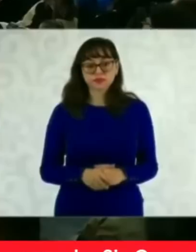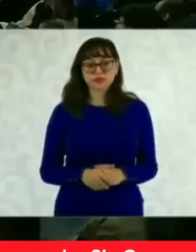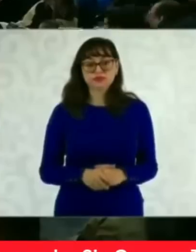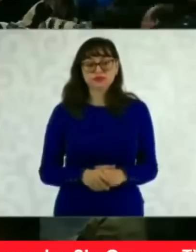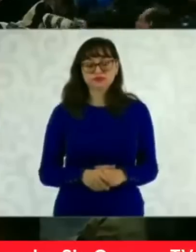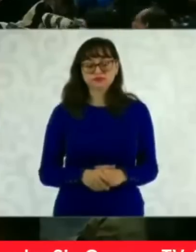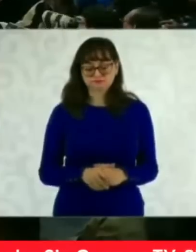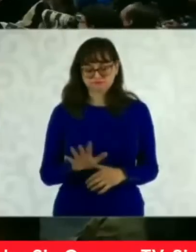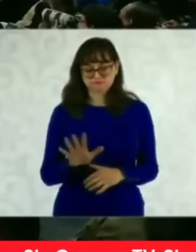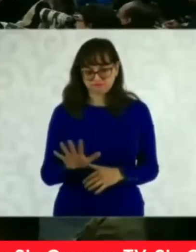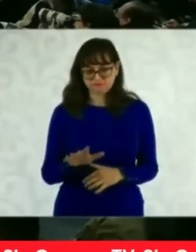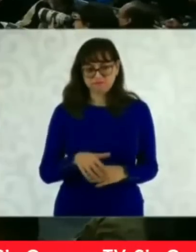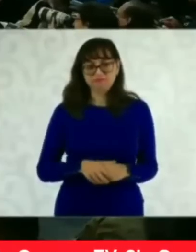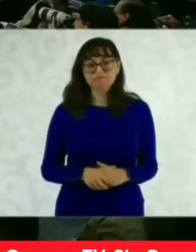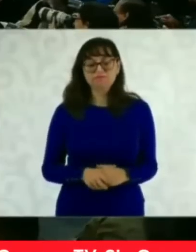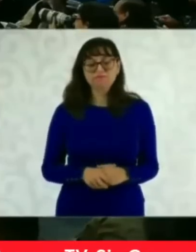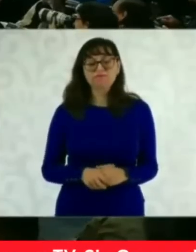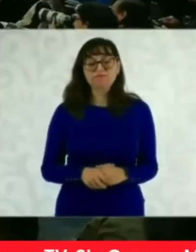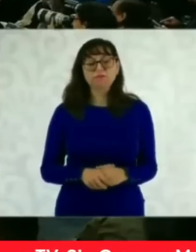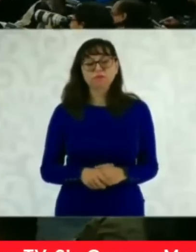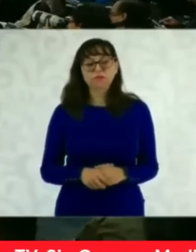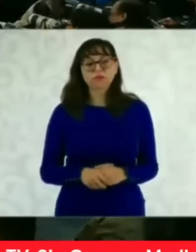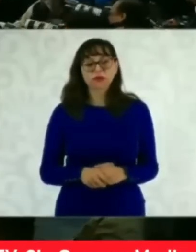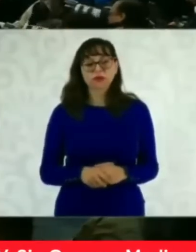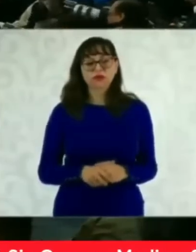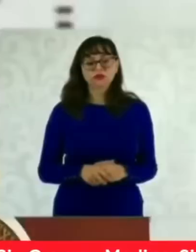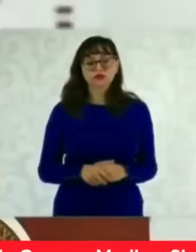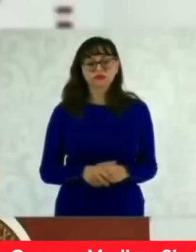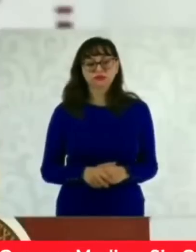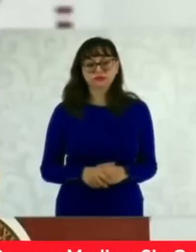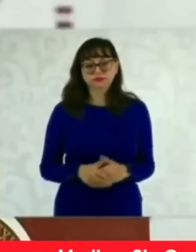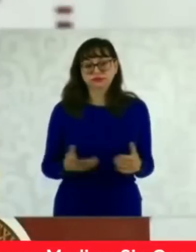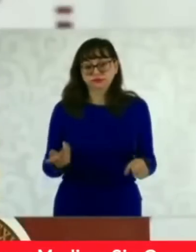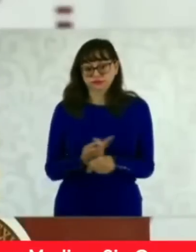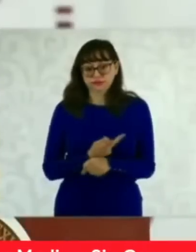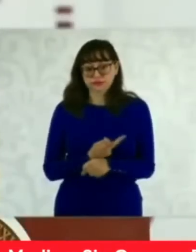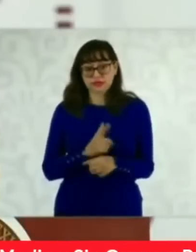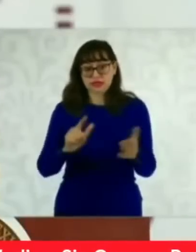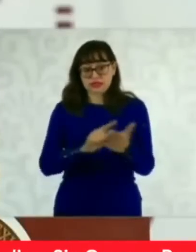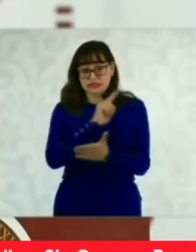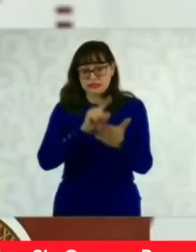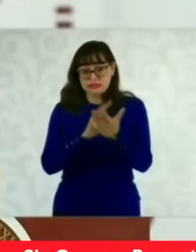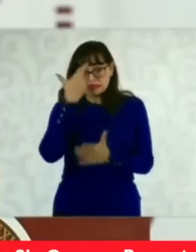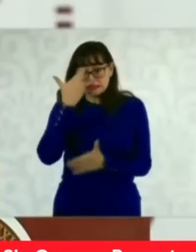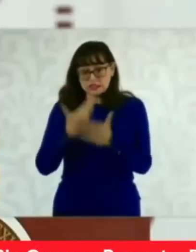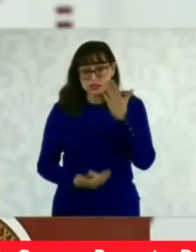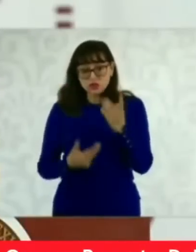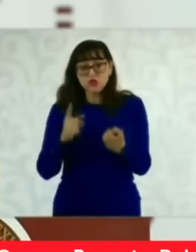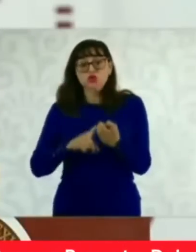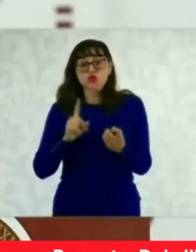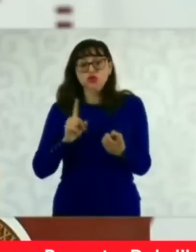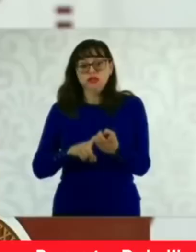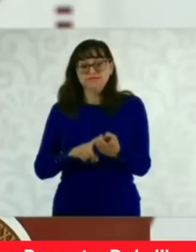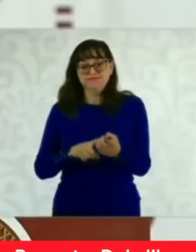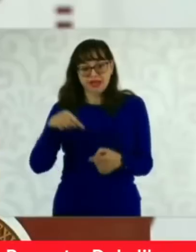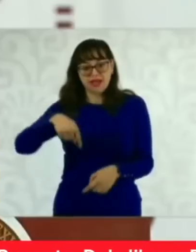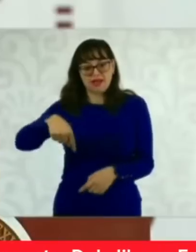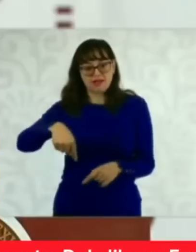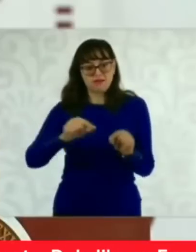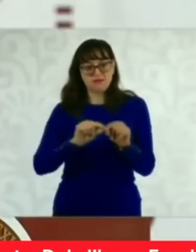A ver, primero, el delito se cometió en México. Fue un